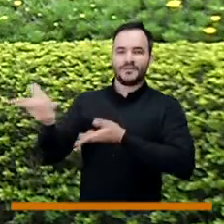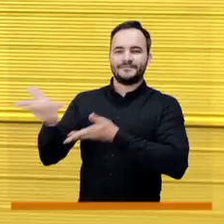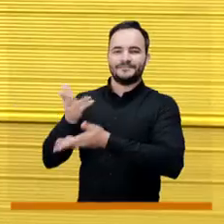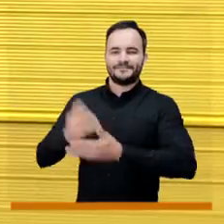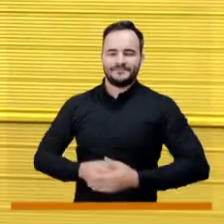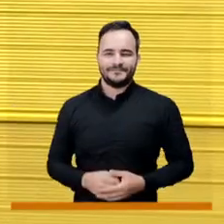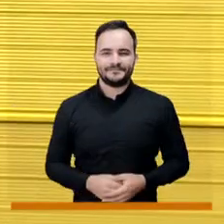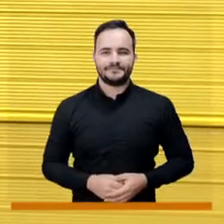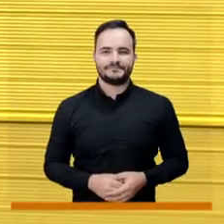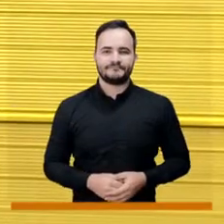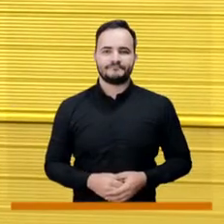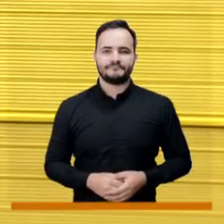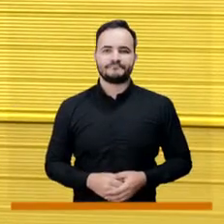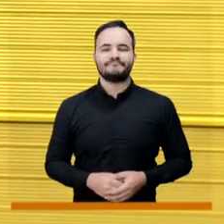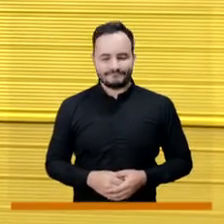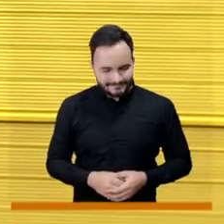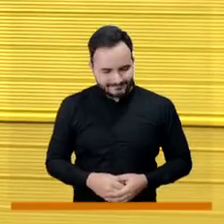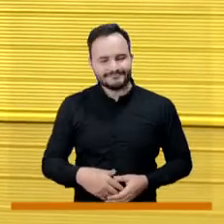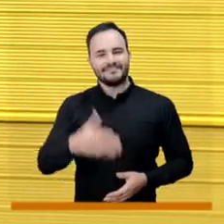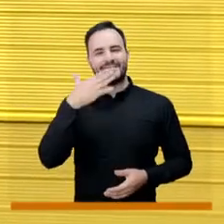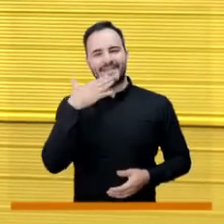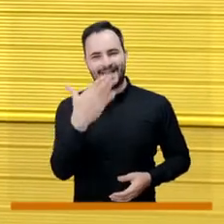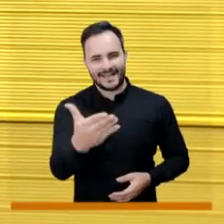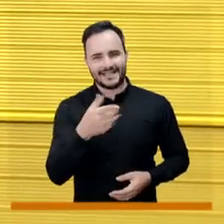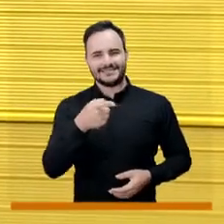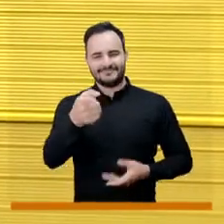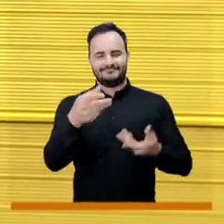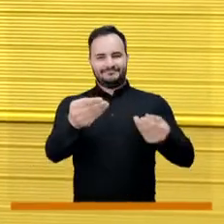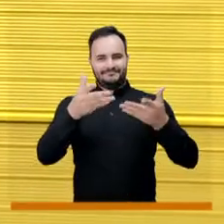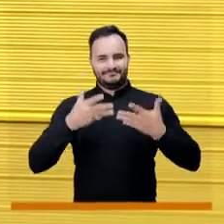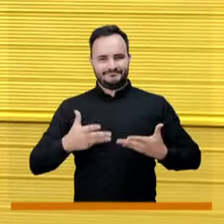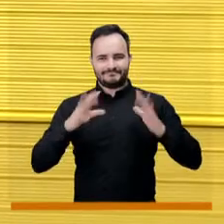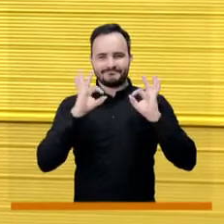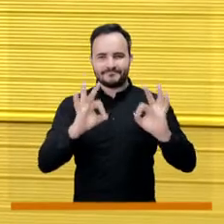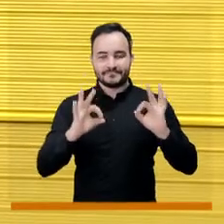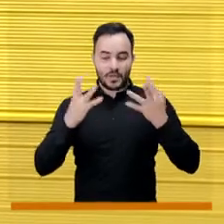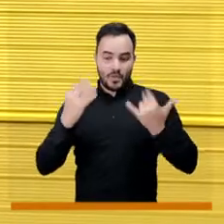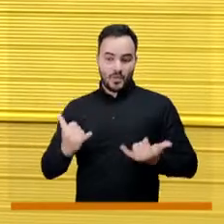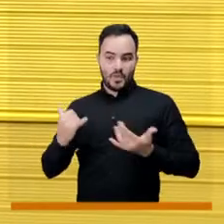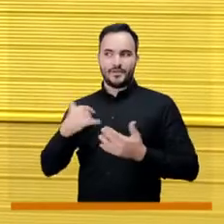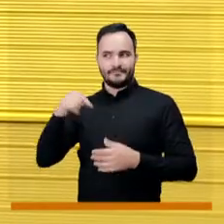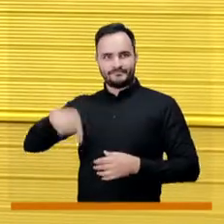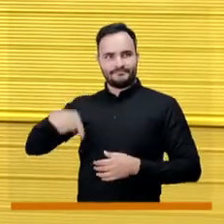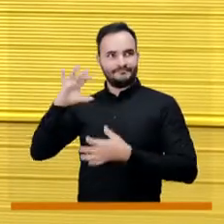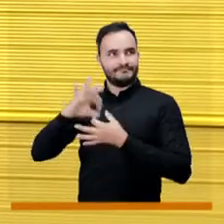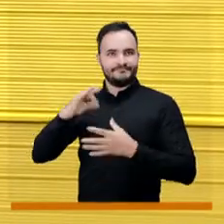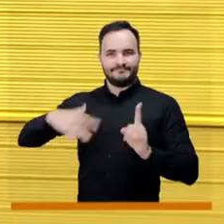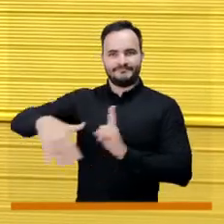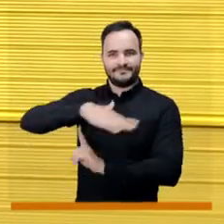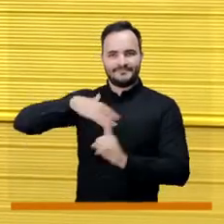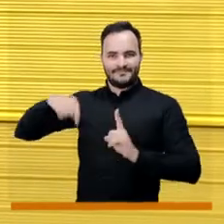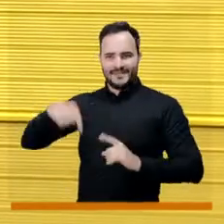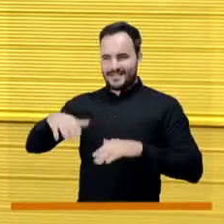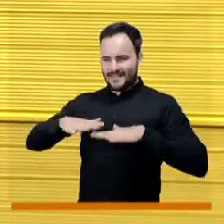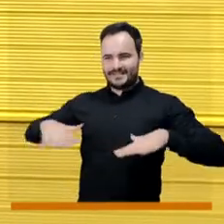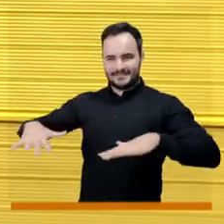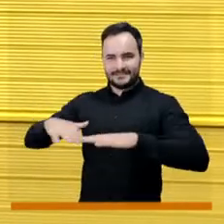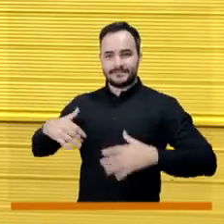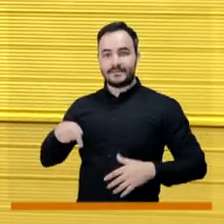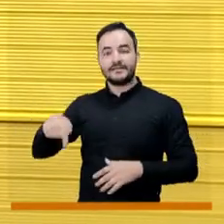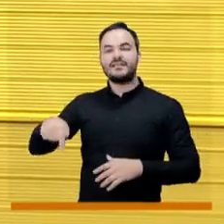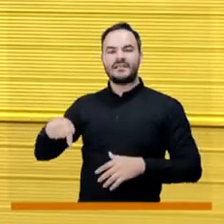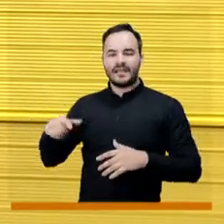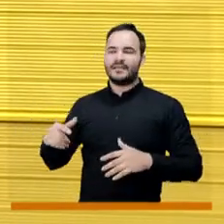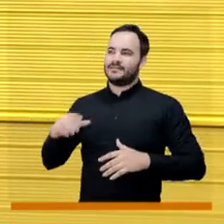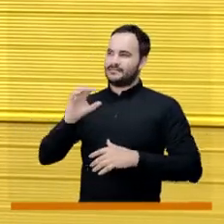concejal camilo muchísimas gracias y nosotros nos vivimos nuevamente a este punto donde tenemos el